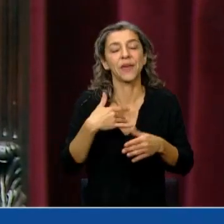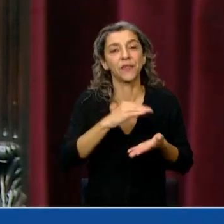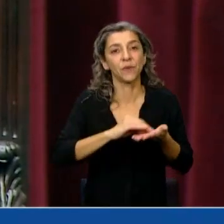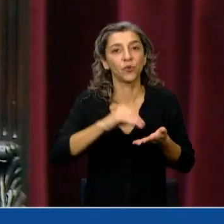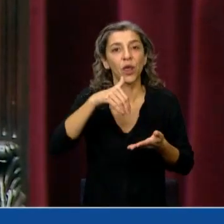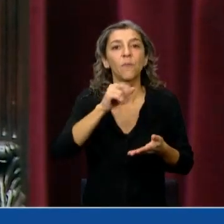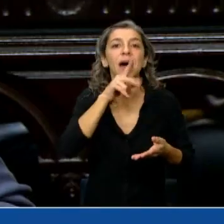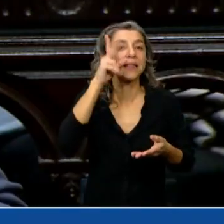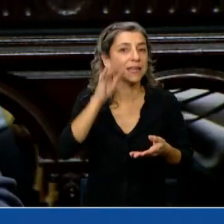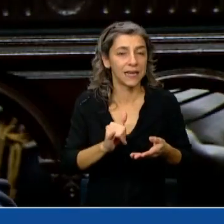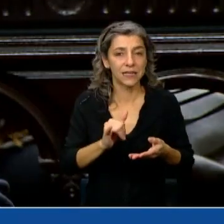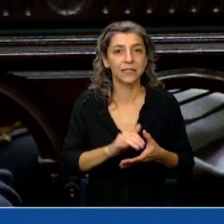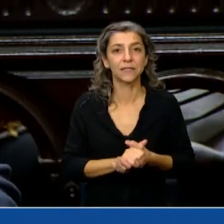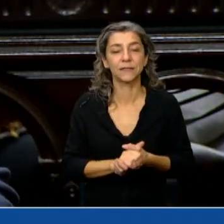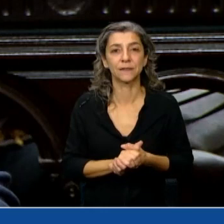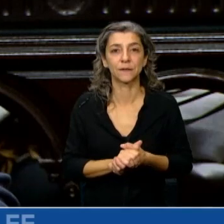palabra.